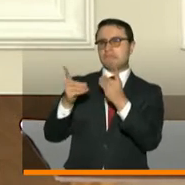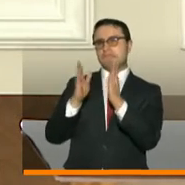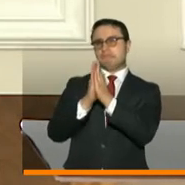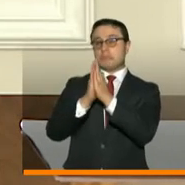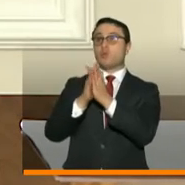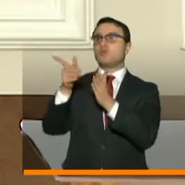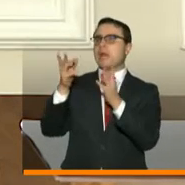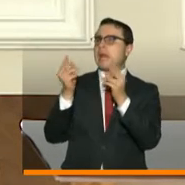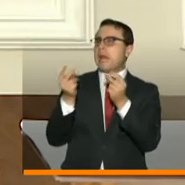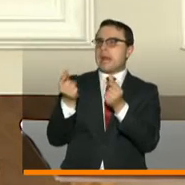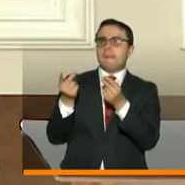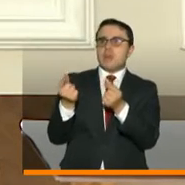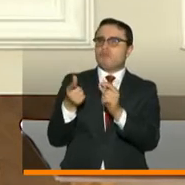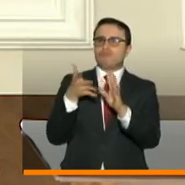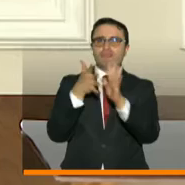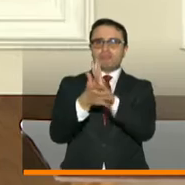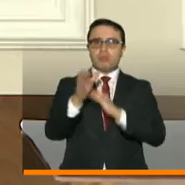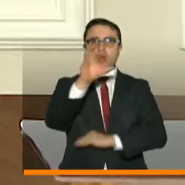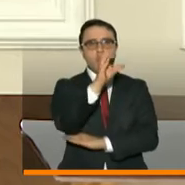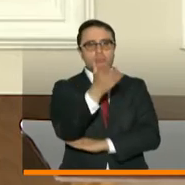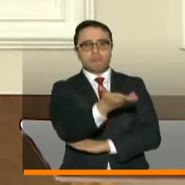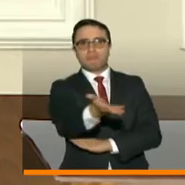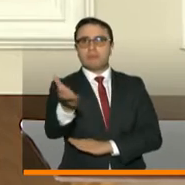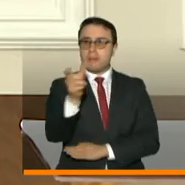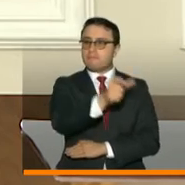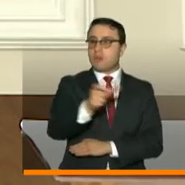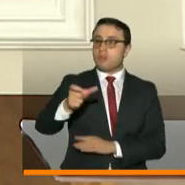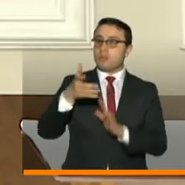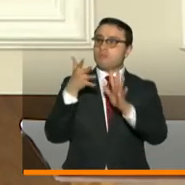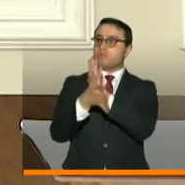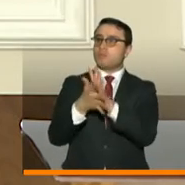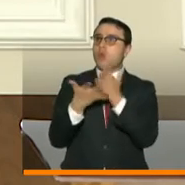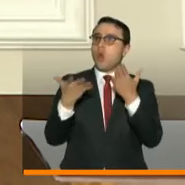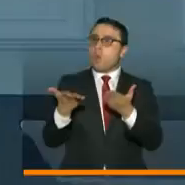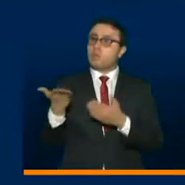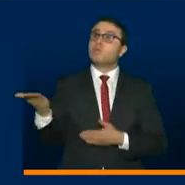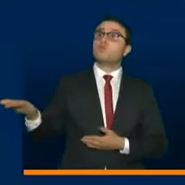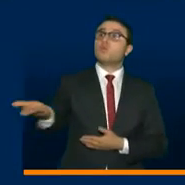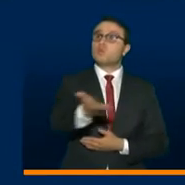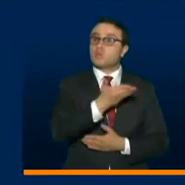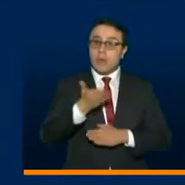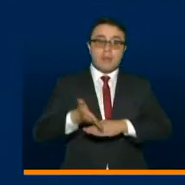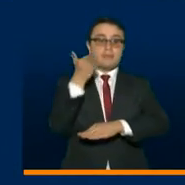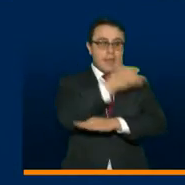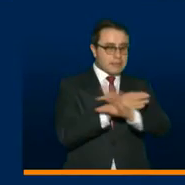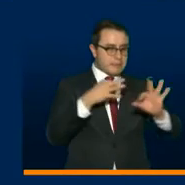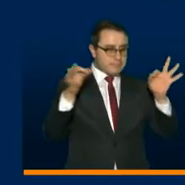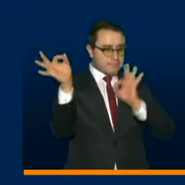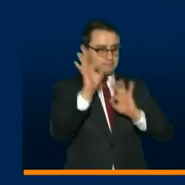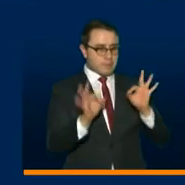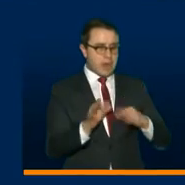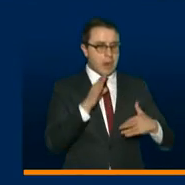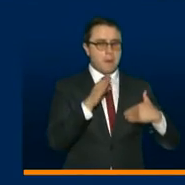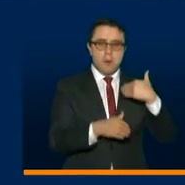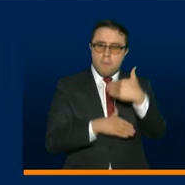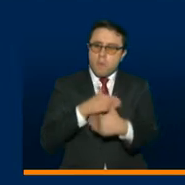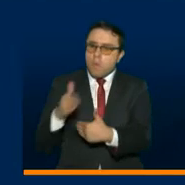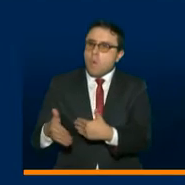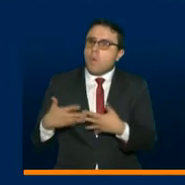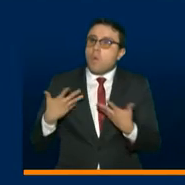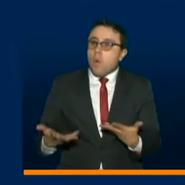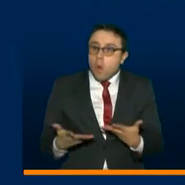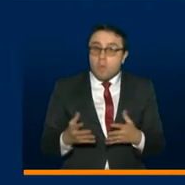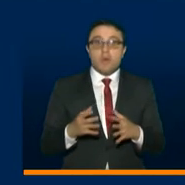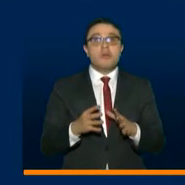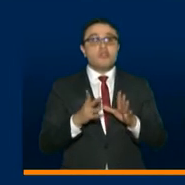muy breve le cuente a los colombianos cómo se están preparando ustedes para este proceso, cómo han dado los pasos